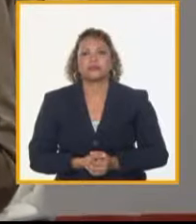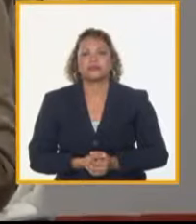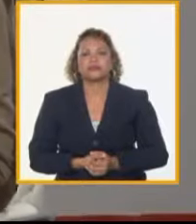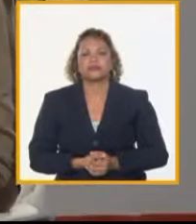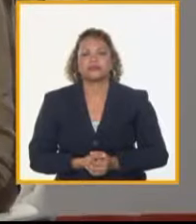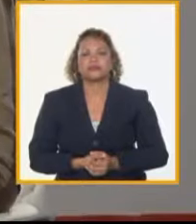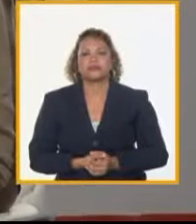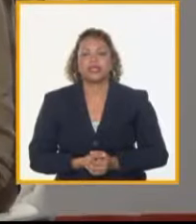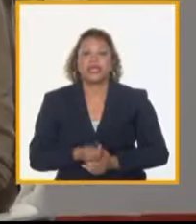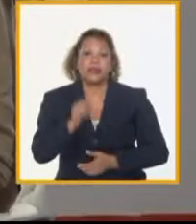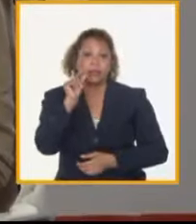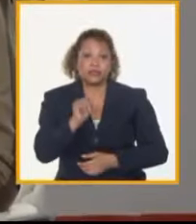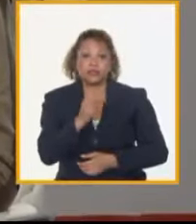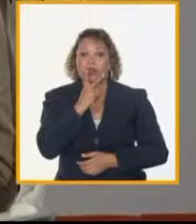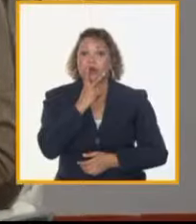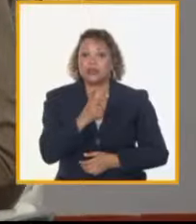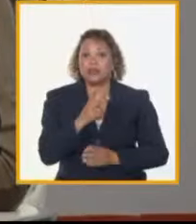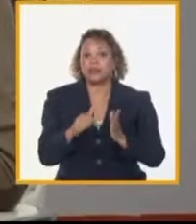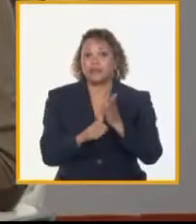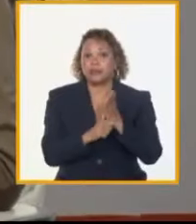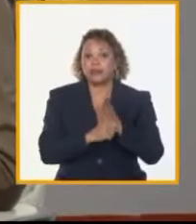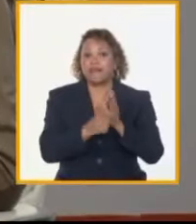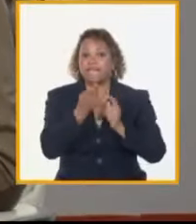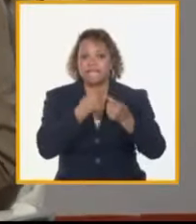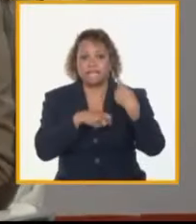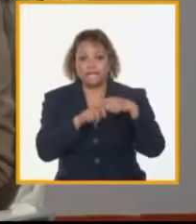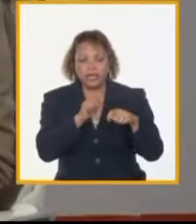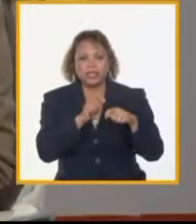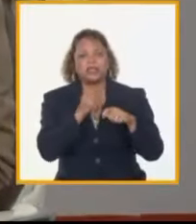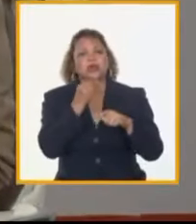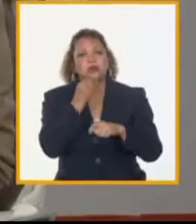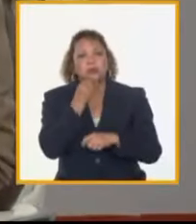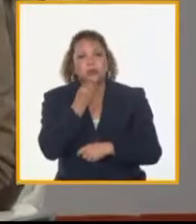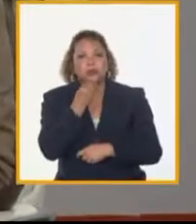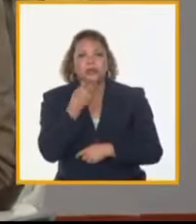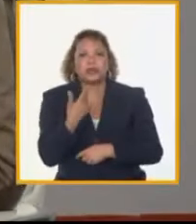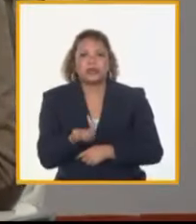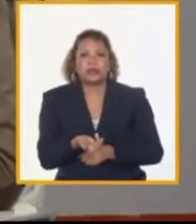gestor de pasajeros, y se, o sea, de alguna manera puede invocarse